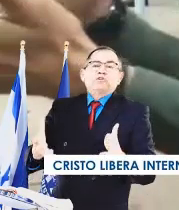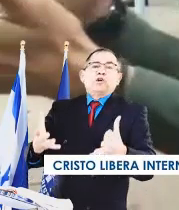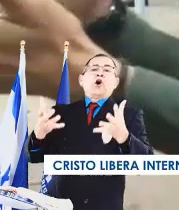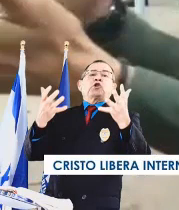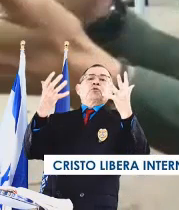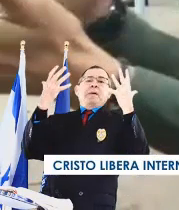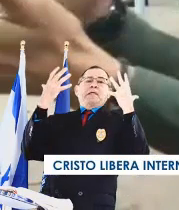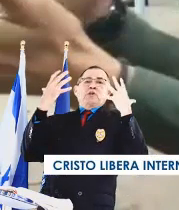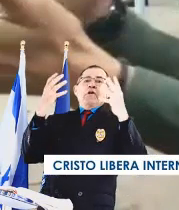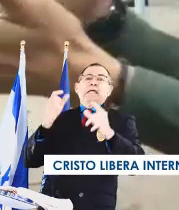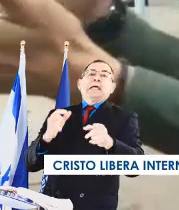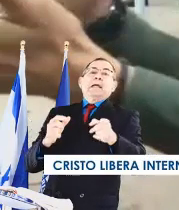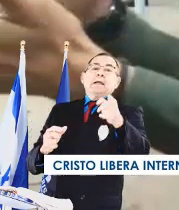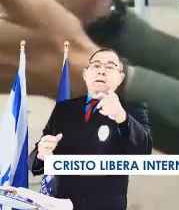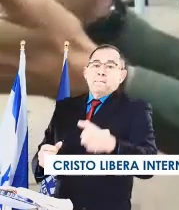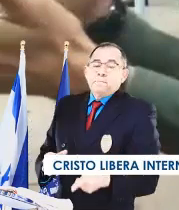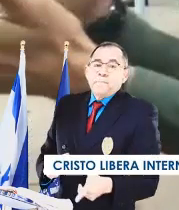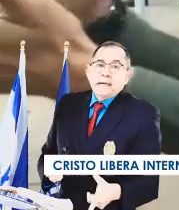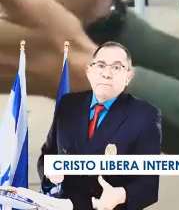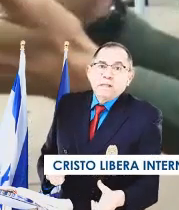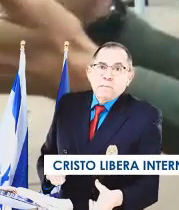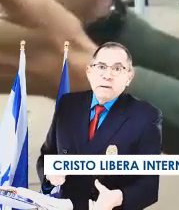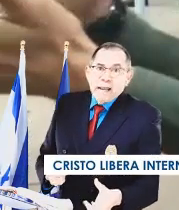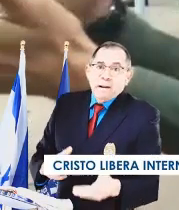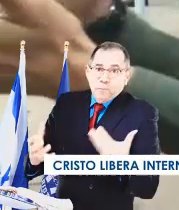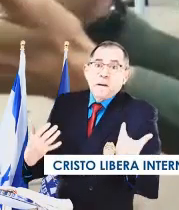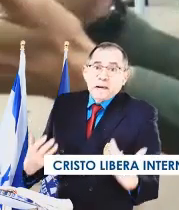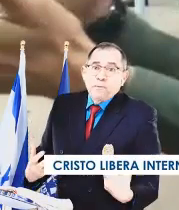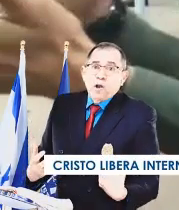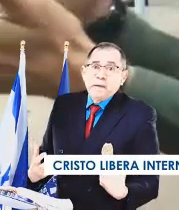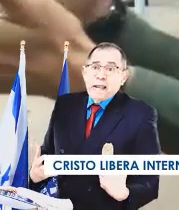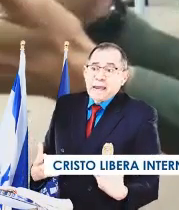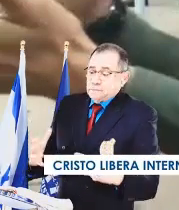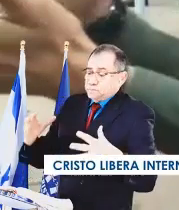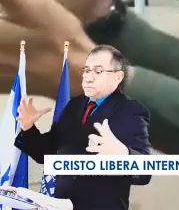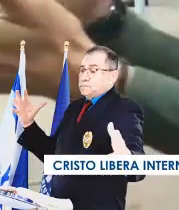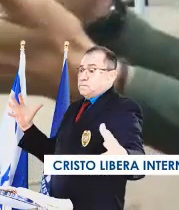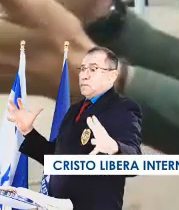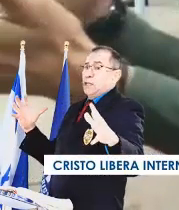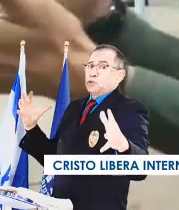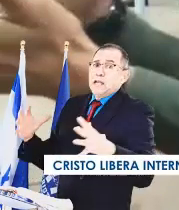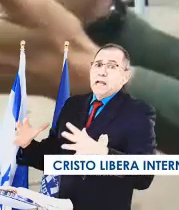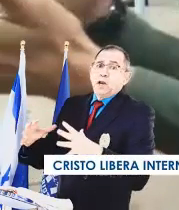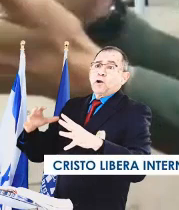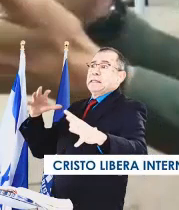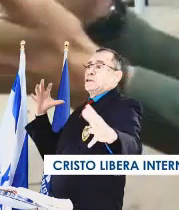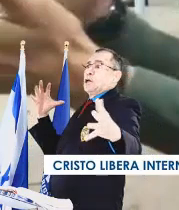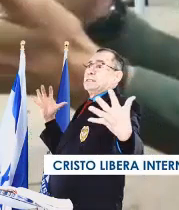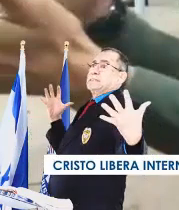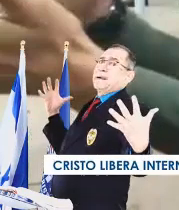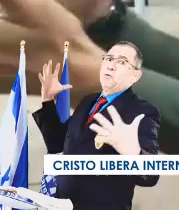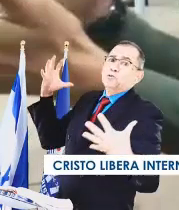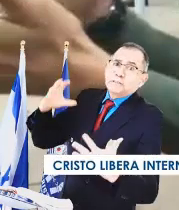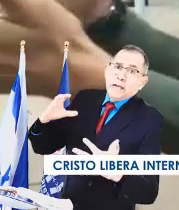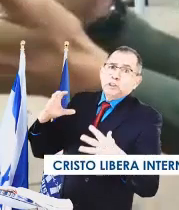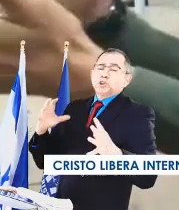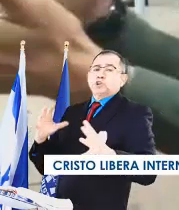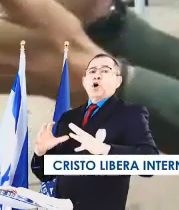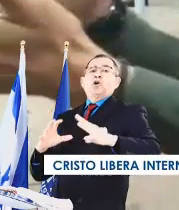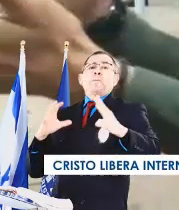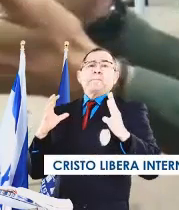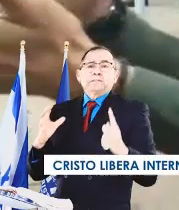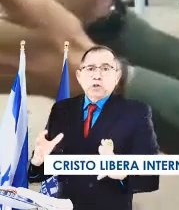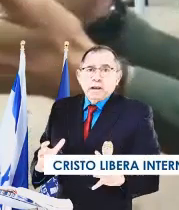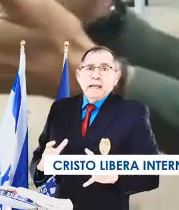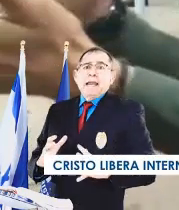a casa también a los otros pastores para República Dominicana República Dominicana entonces se van a juntar